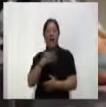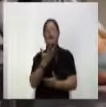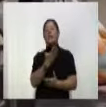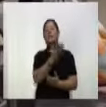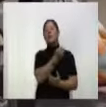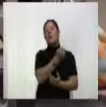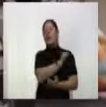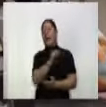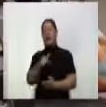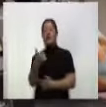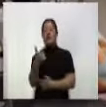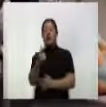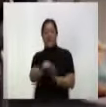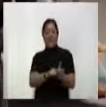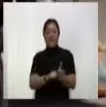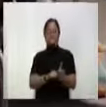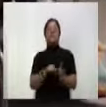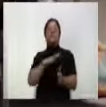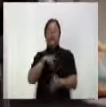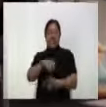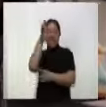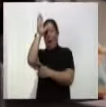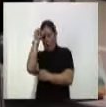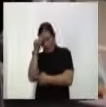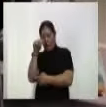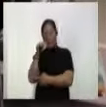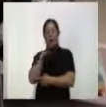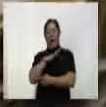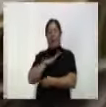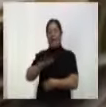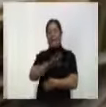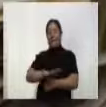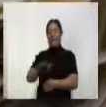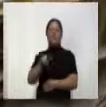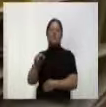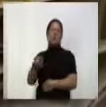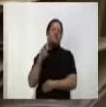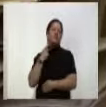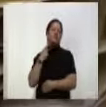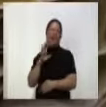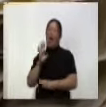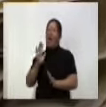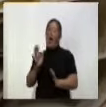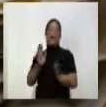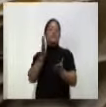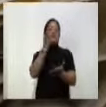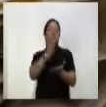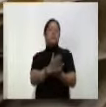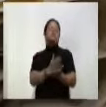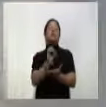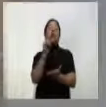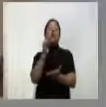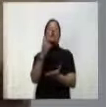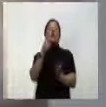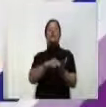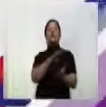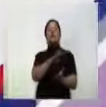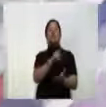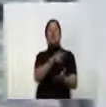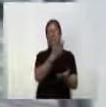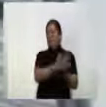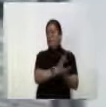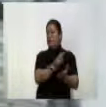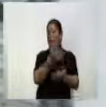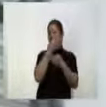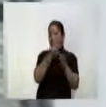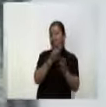a 12 meses como parte de un acuerdo que surgió como salida política a la revuelta social que estalló en octubre de